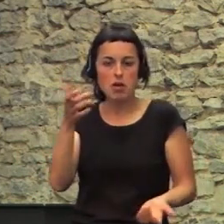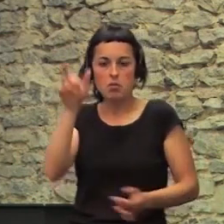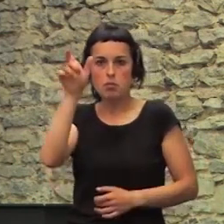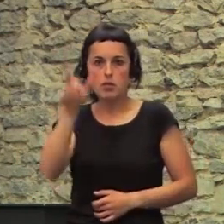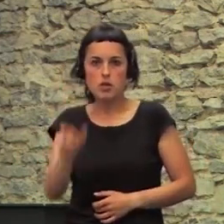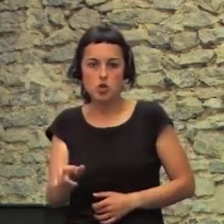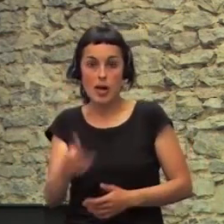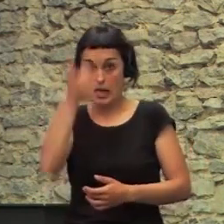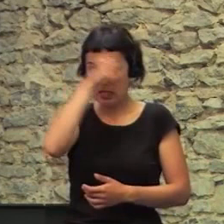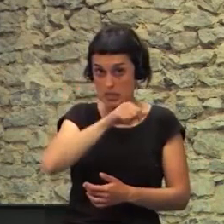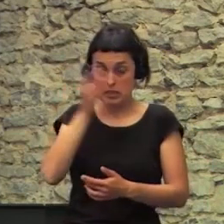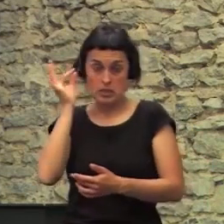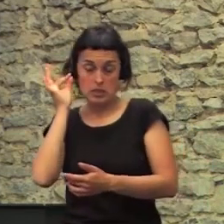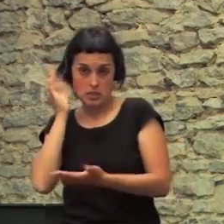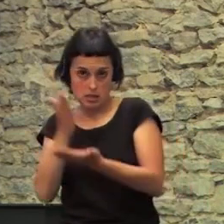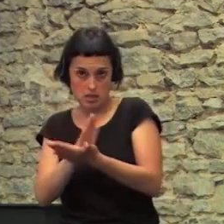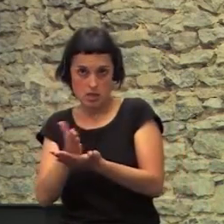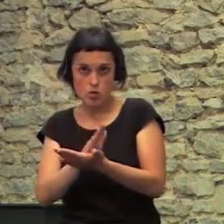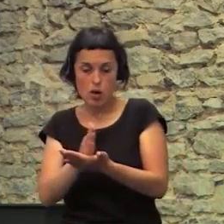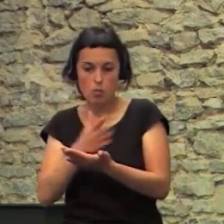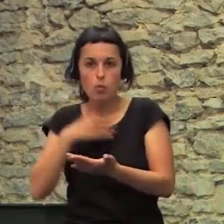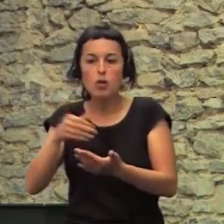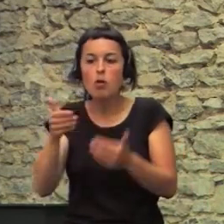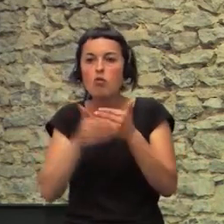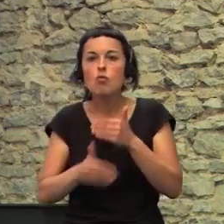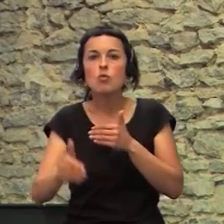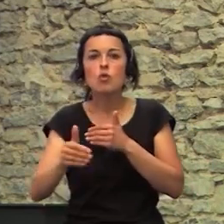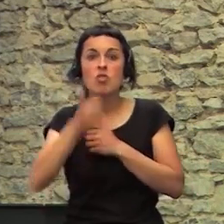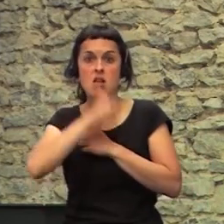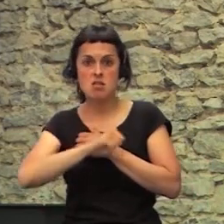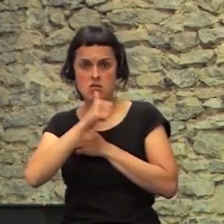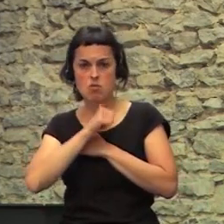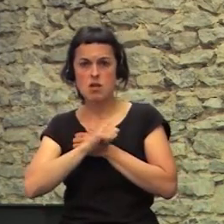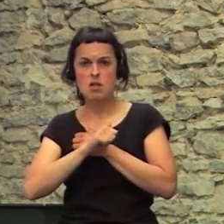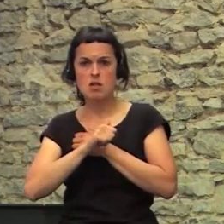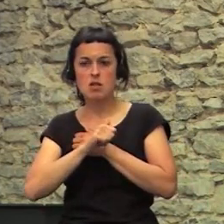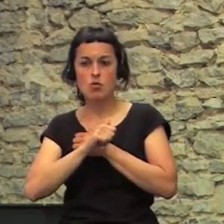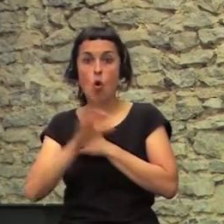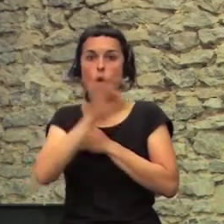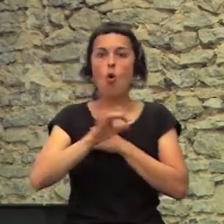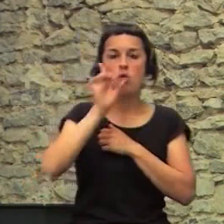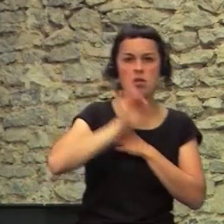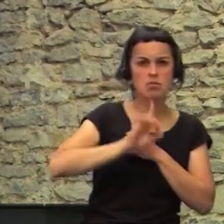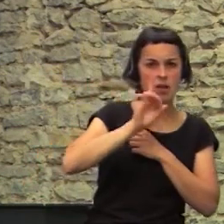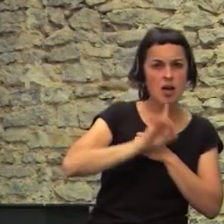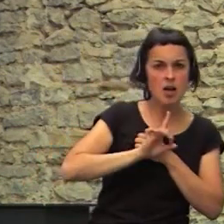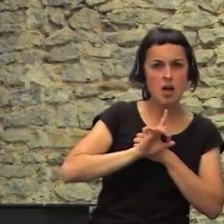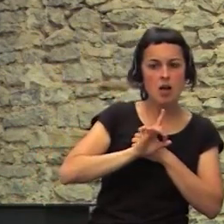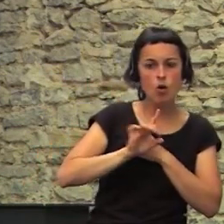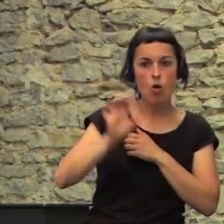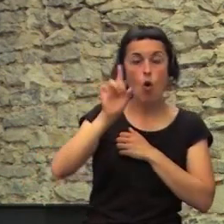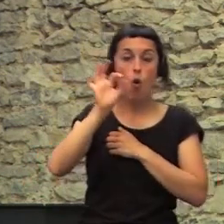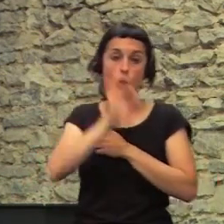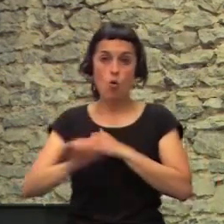intersexual, porque hablamos de cuestiones anatómicas, puede ser transexual y puede ser lesbiana y puede ser